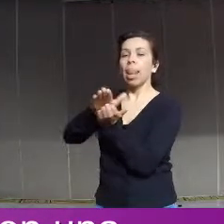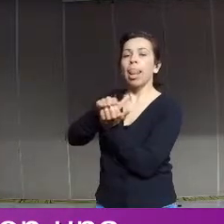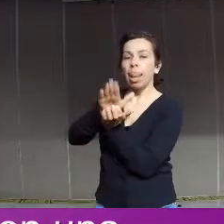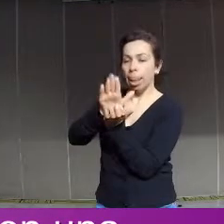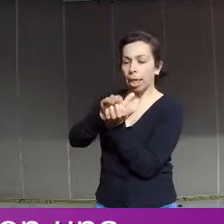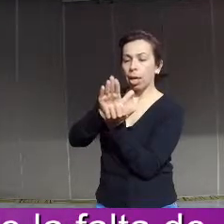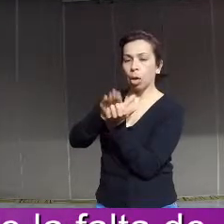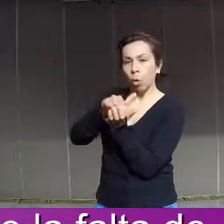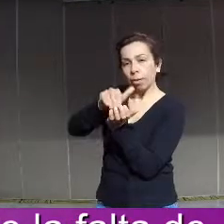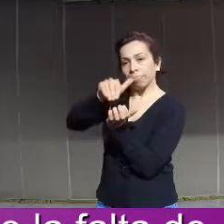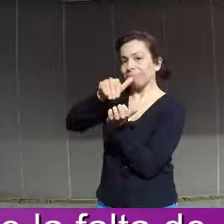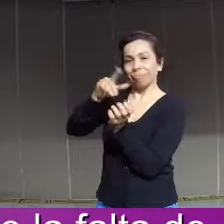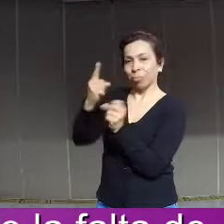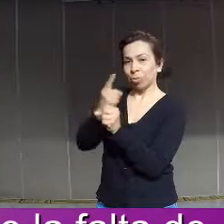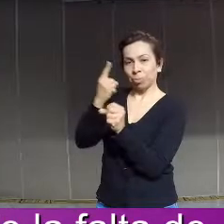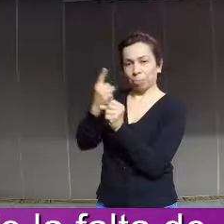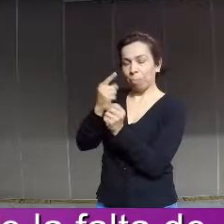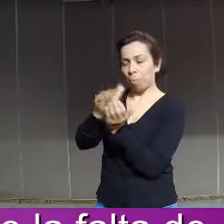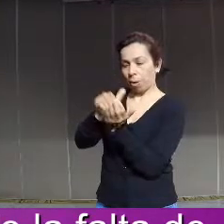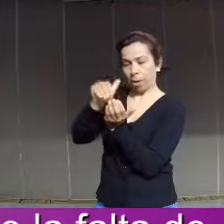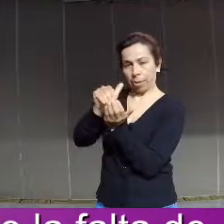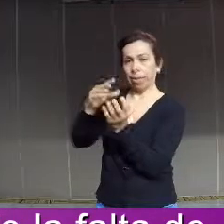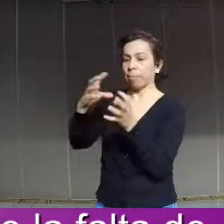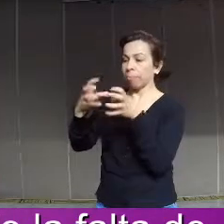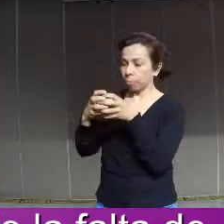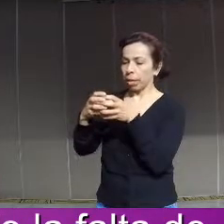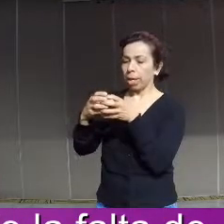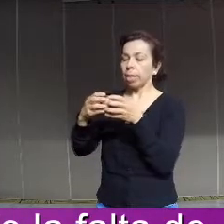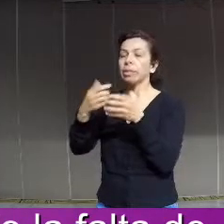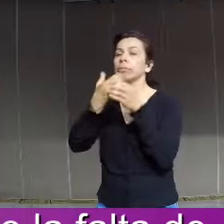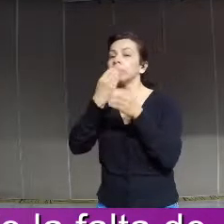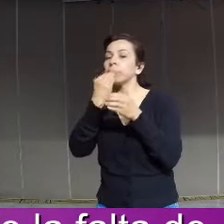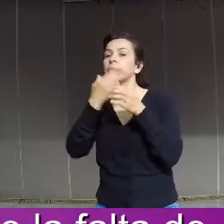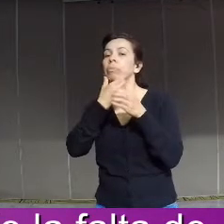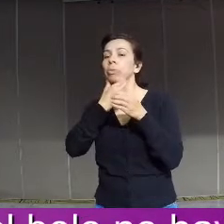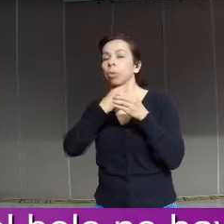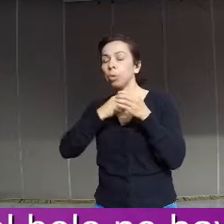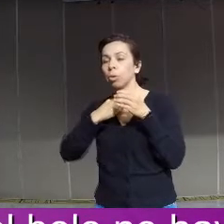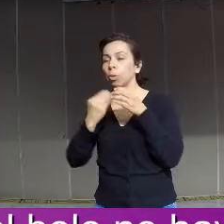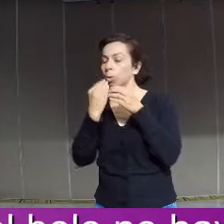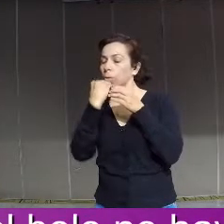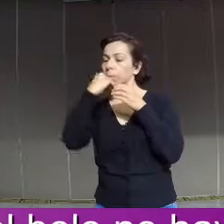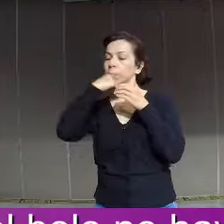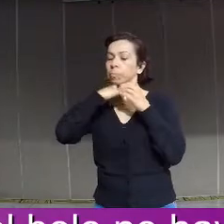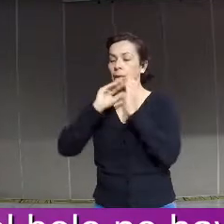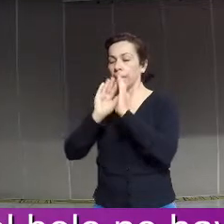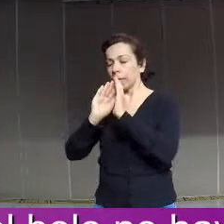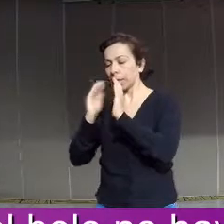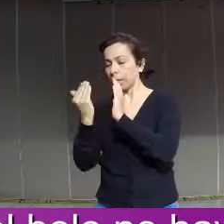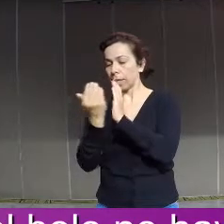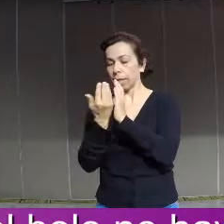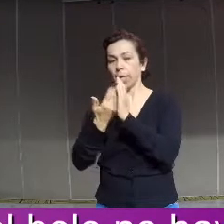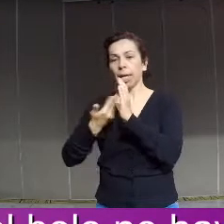hacia atrás, no se forma el bolo, hay restos de comida en toda la boca, dificultad para iniciar